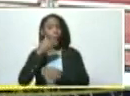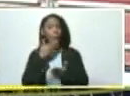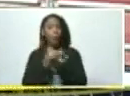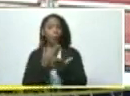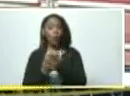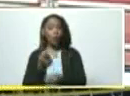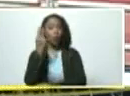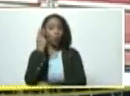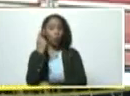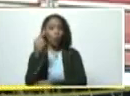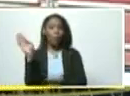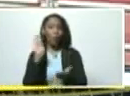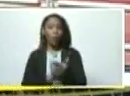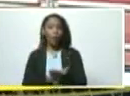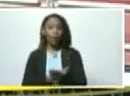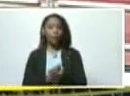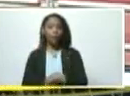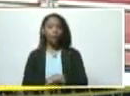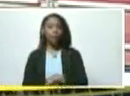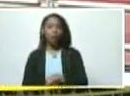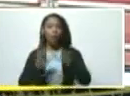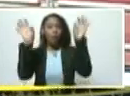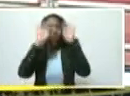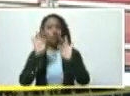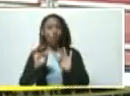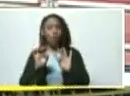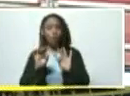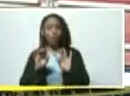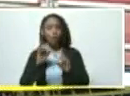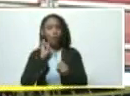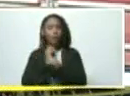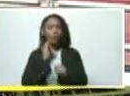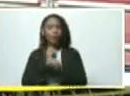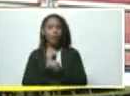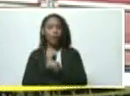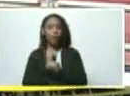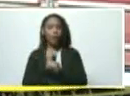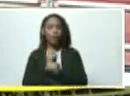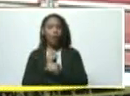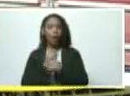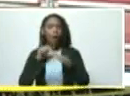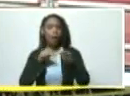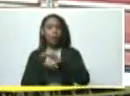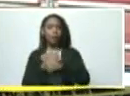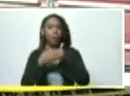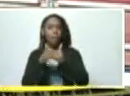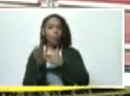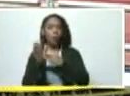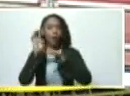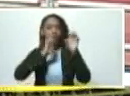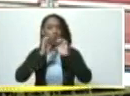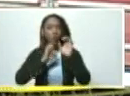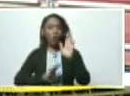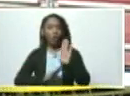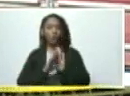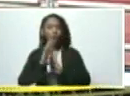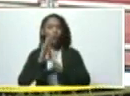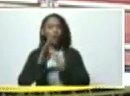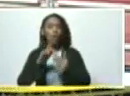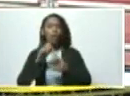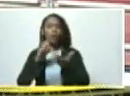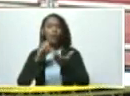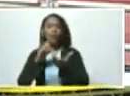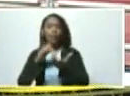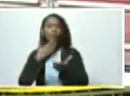1, implementar mecanismos virtuales a través de páginas web con acceso abierto para evaluar y elevar sugerencias en